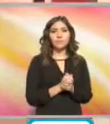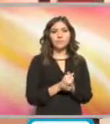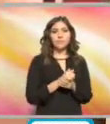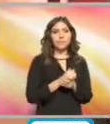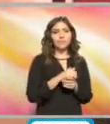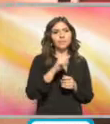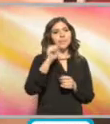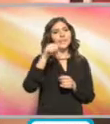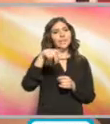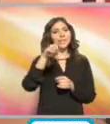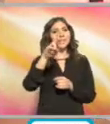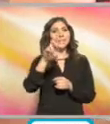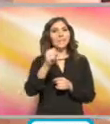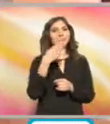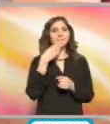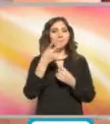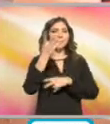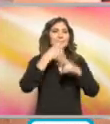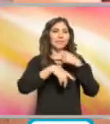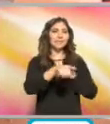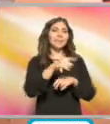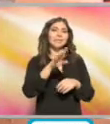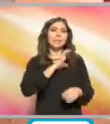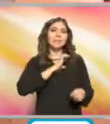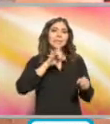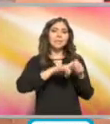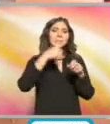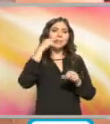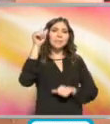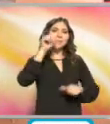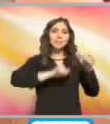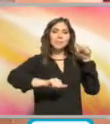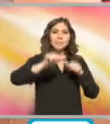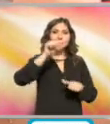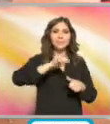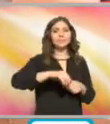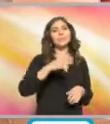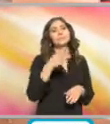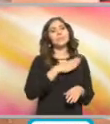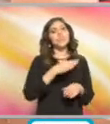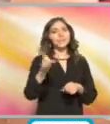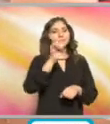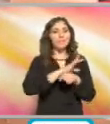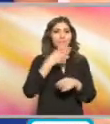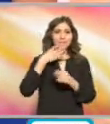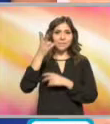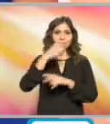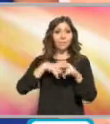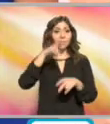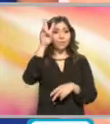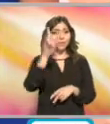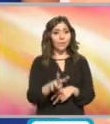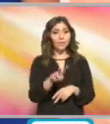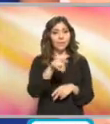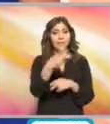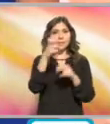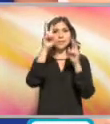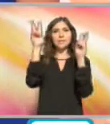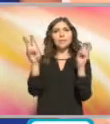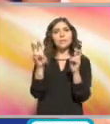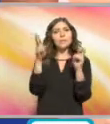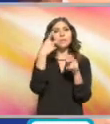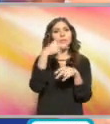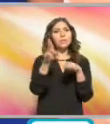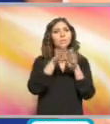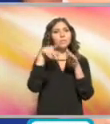Andrés, bienvenido. Hola. Cirujano plástico Buenos Andrés días. Callejas, Muchísimas bienvenido. gracias. Buenos días. Pues Gracias. Gabriela, amigos, la verdad es que es un tema esto de